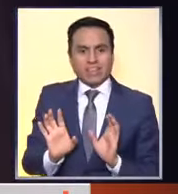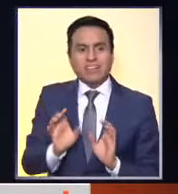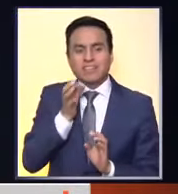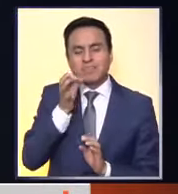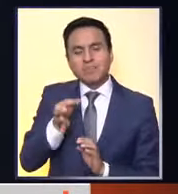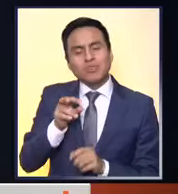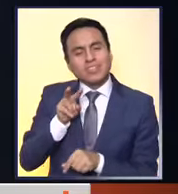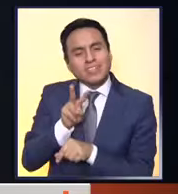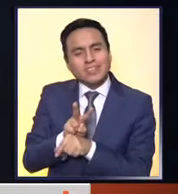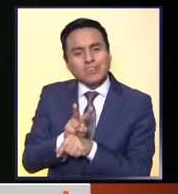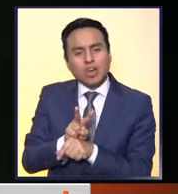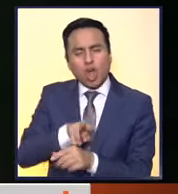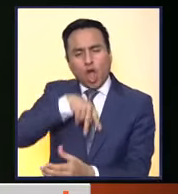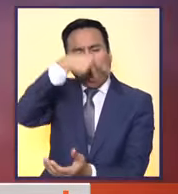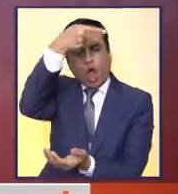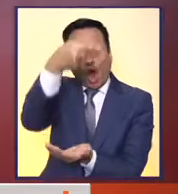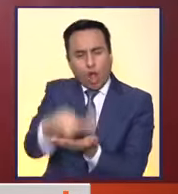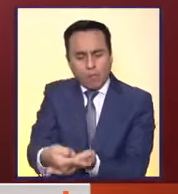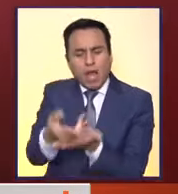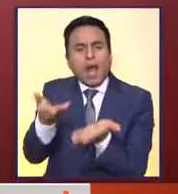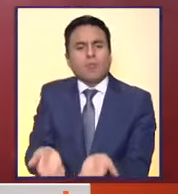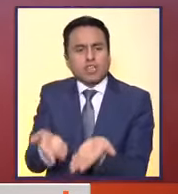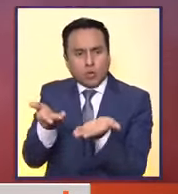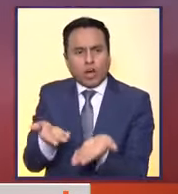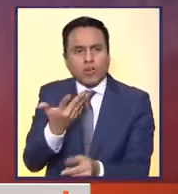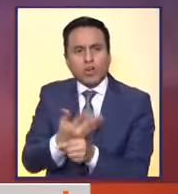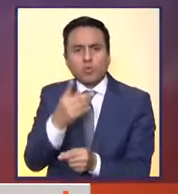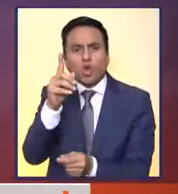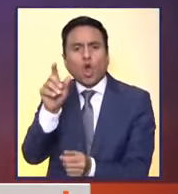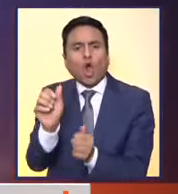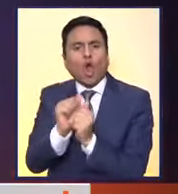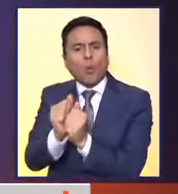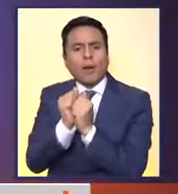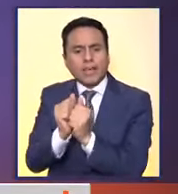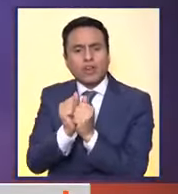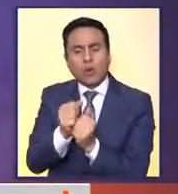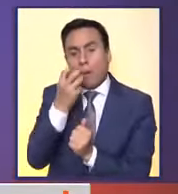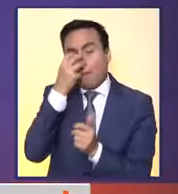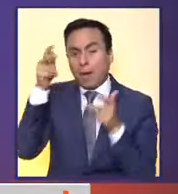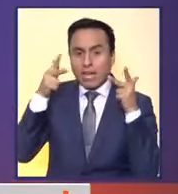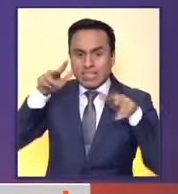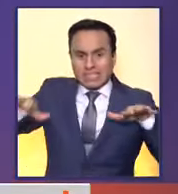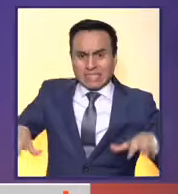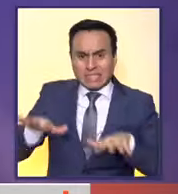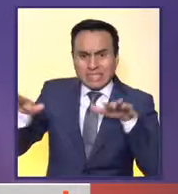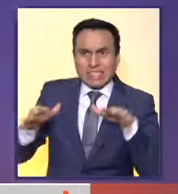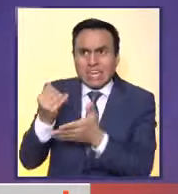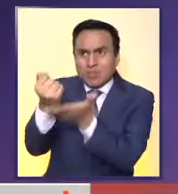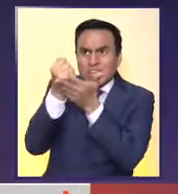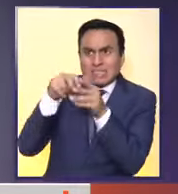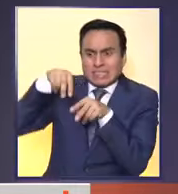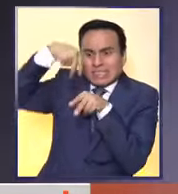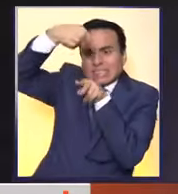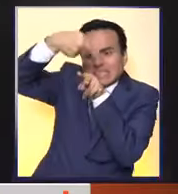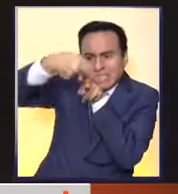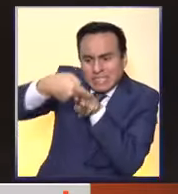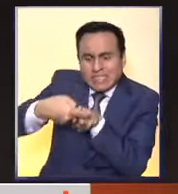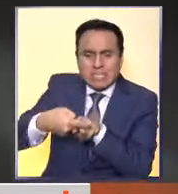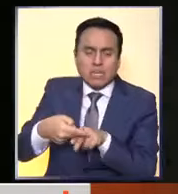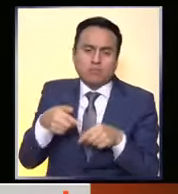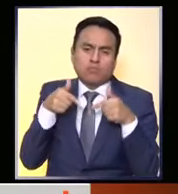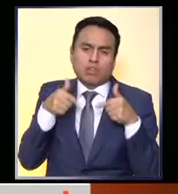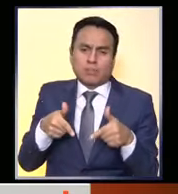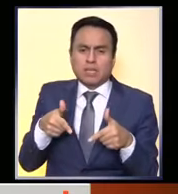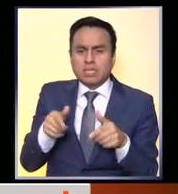testigos, su golpe fue amortiguado por uno de sus compañeros, un payaso que intentó ayudarlo en la caída y que afortunadamente quedó